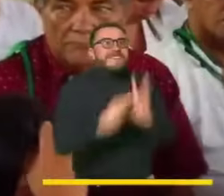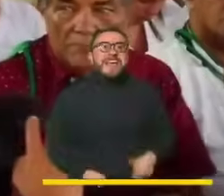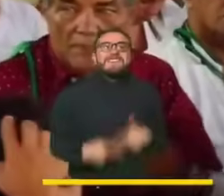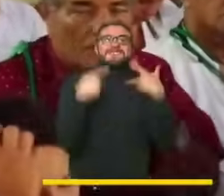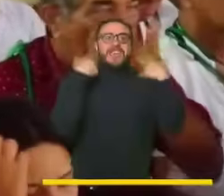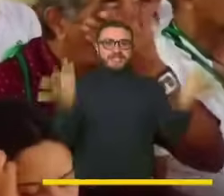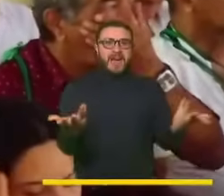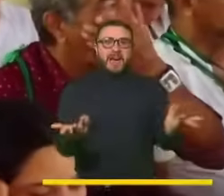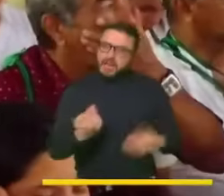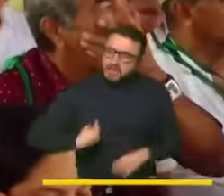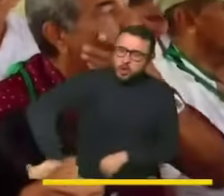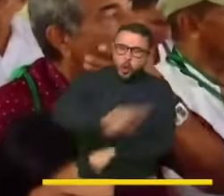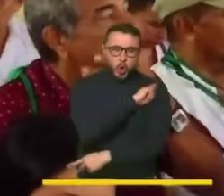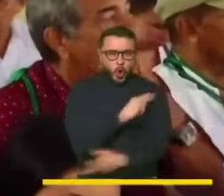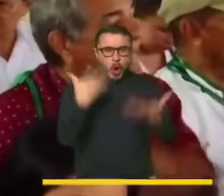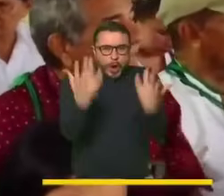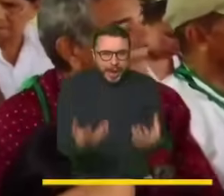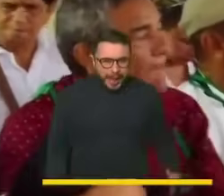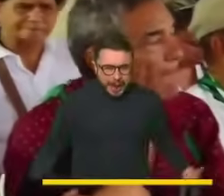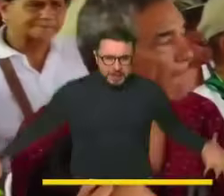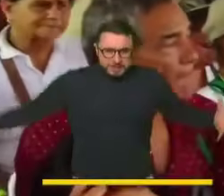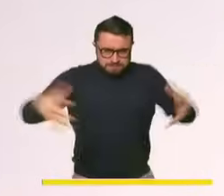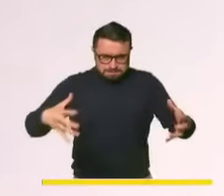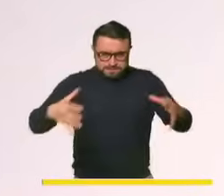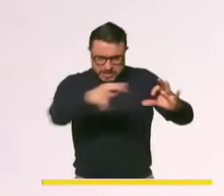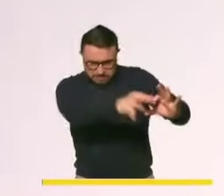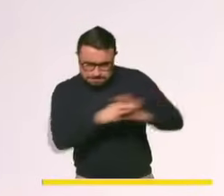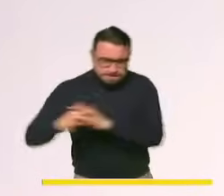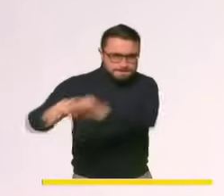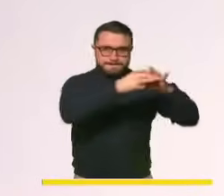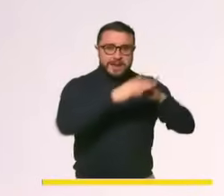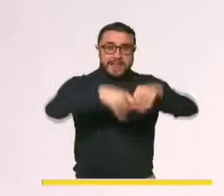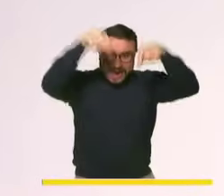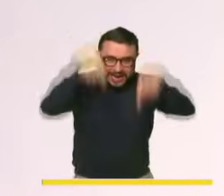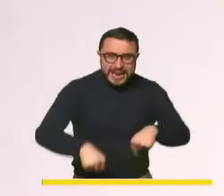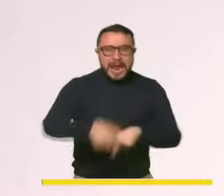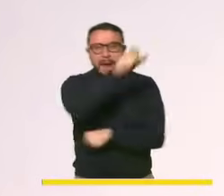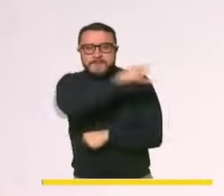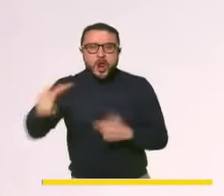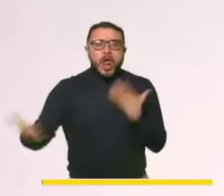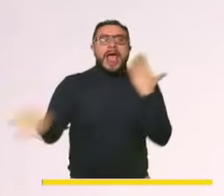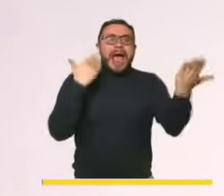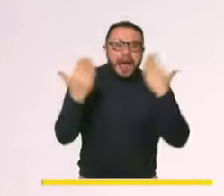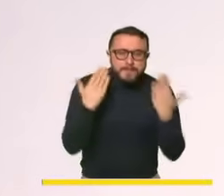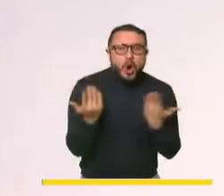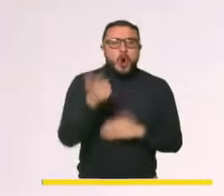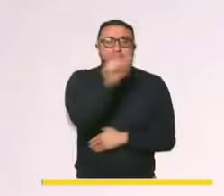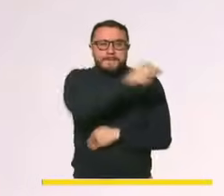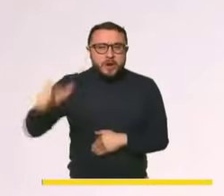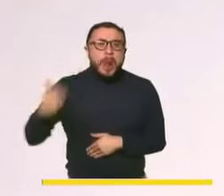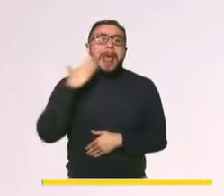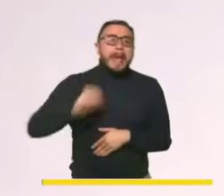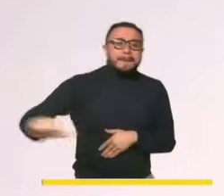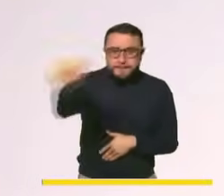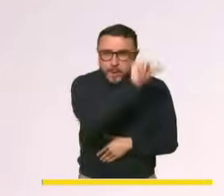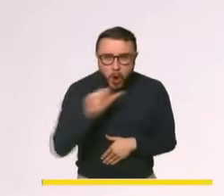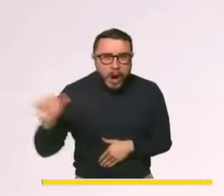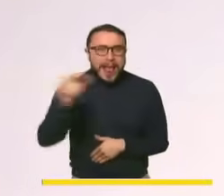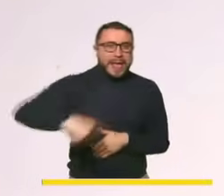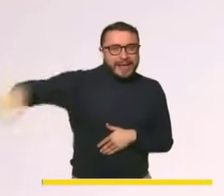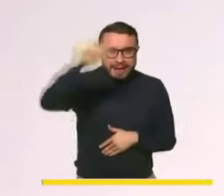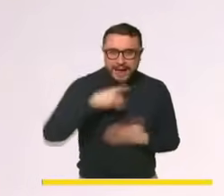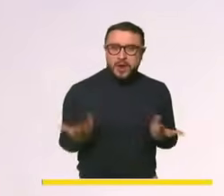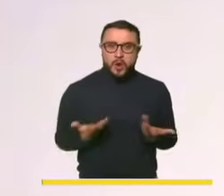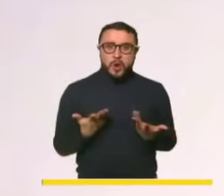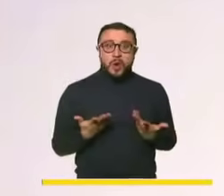es lo que queremos constituir aquí, con el pueblo campesino, con el pueblo femenino, con